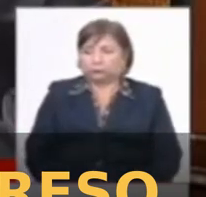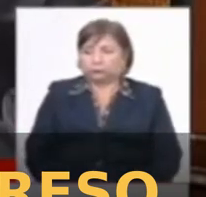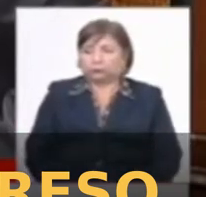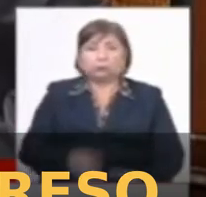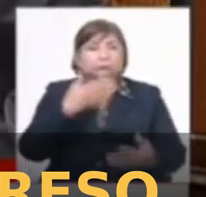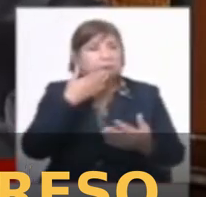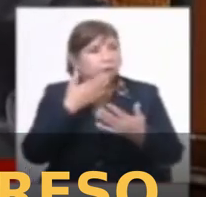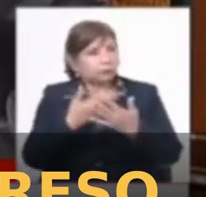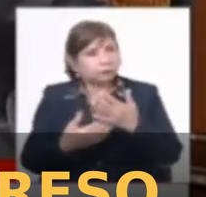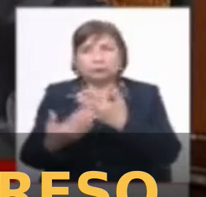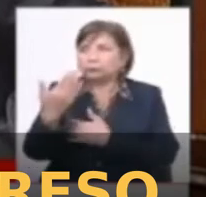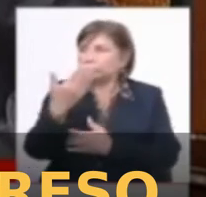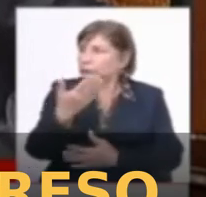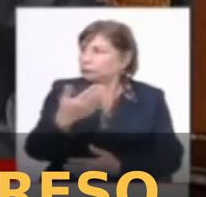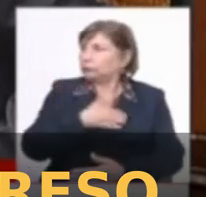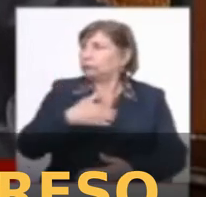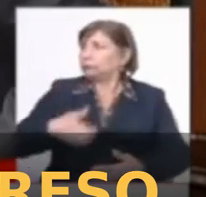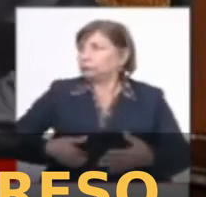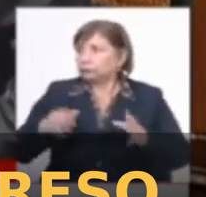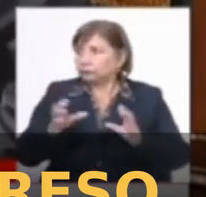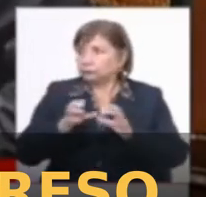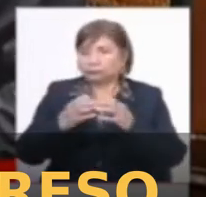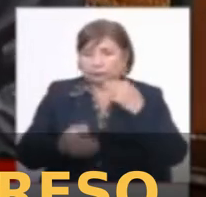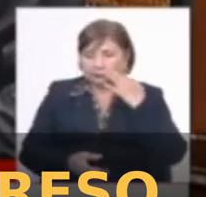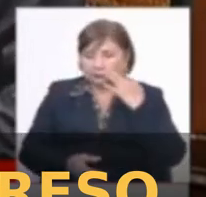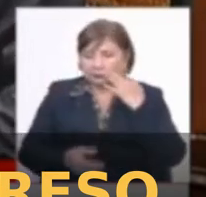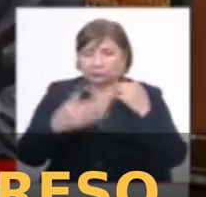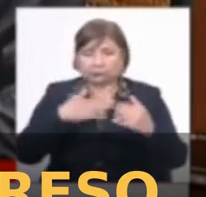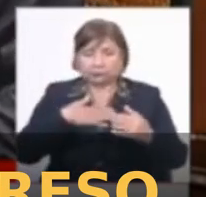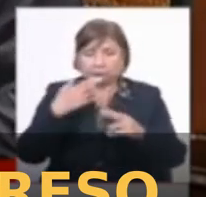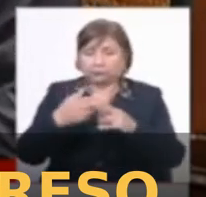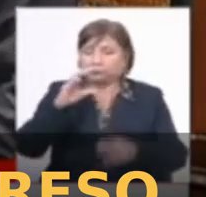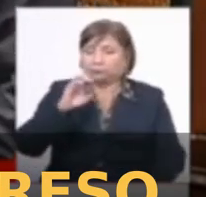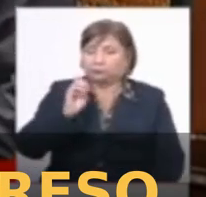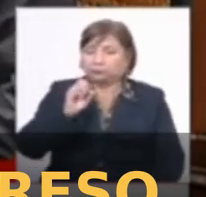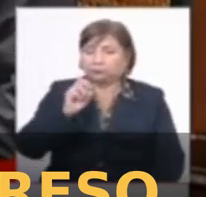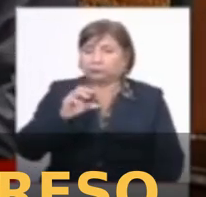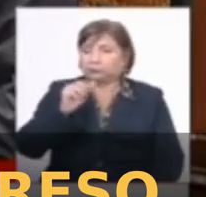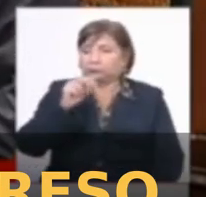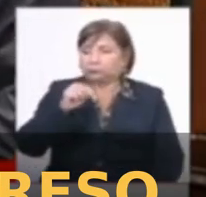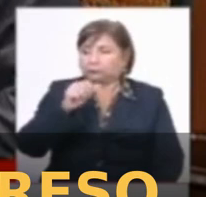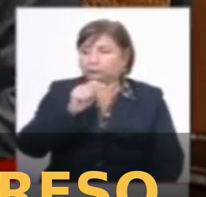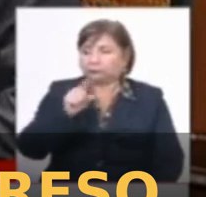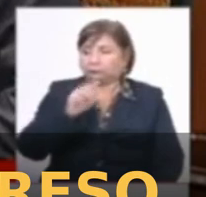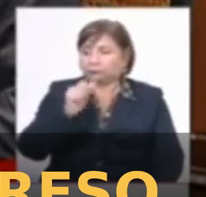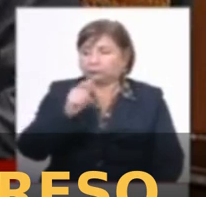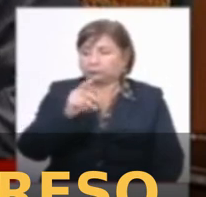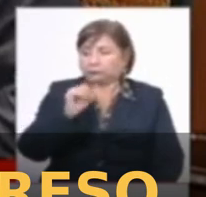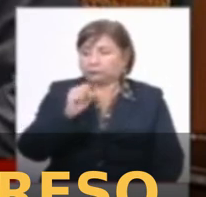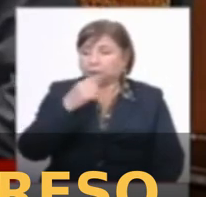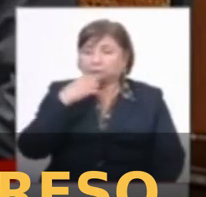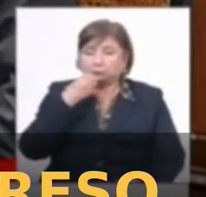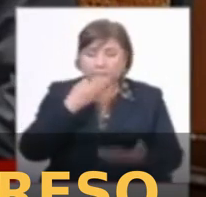Buenos días, señor presidente, a los señores congresistas. Mi nombre es César Augusto Nakazaki Servigón, si